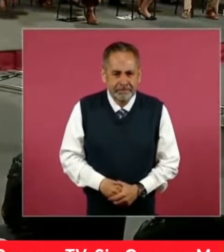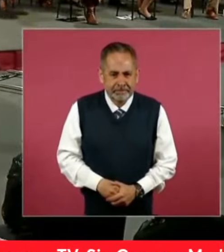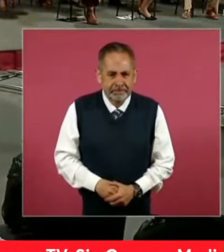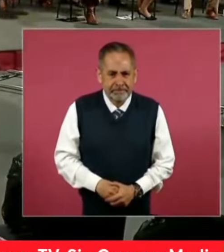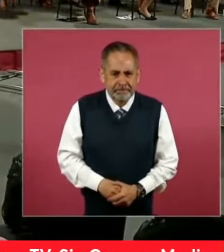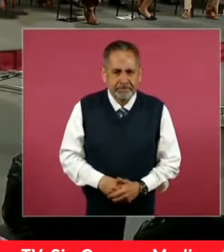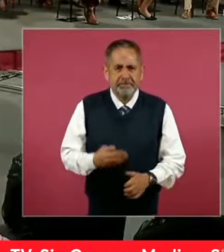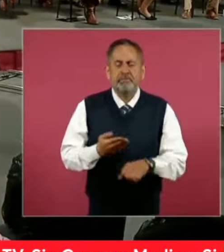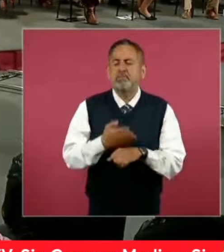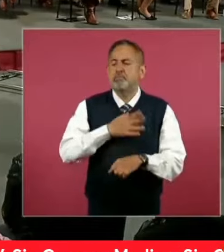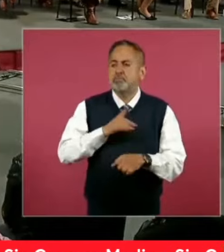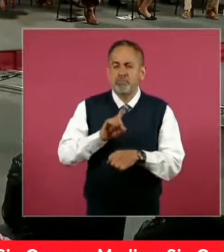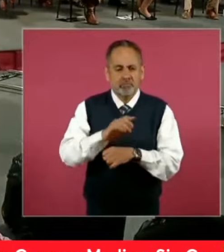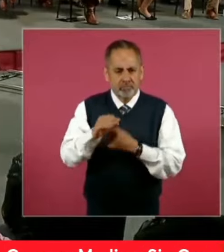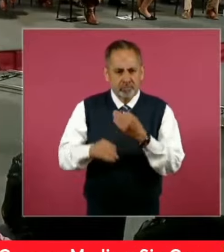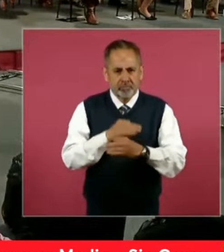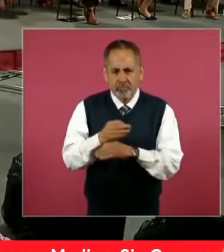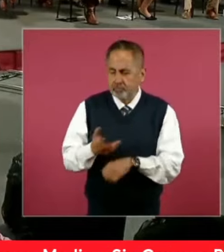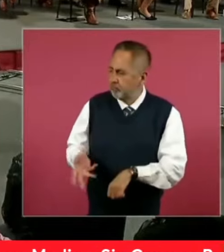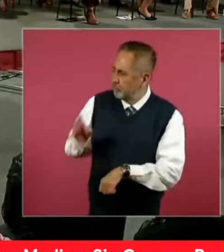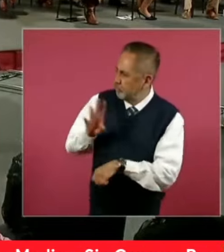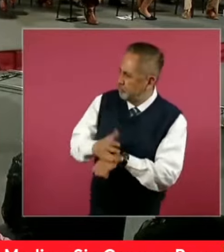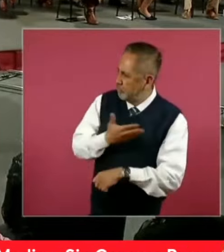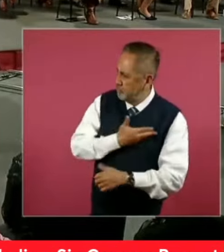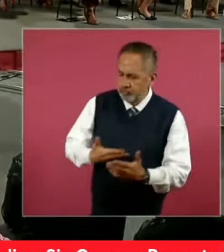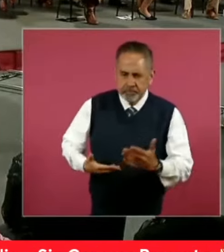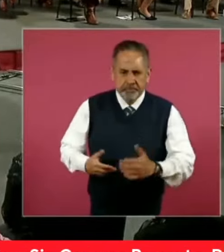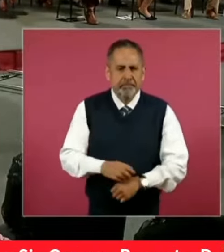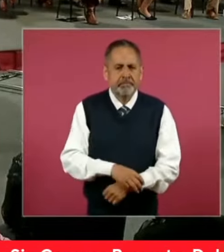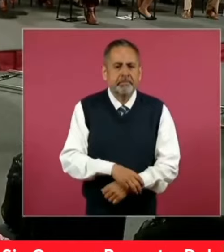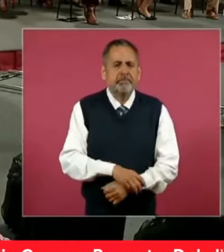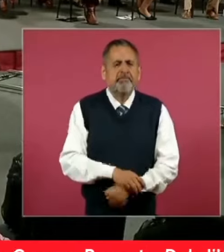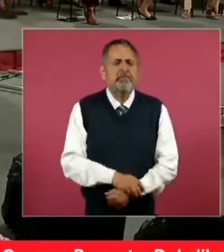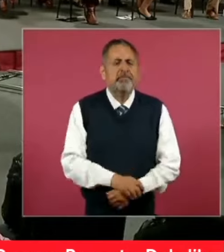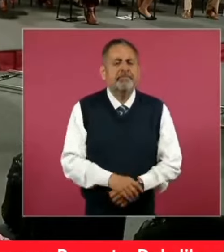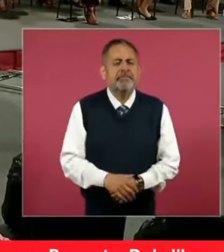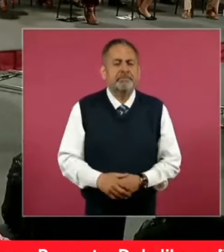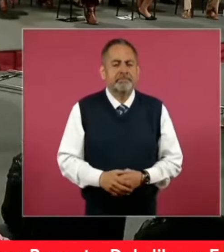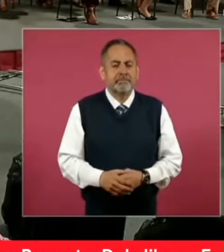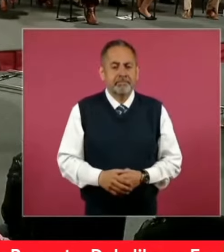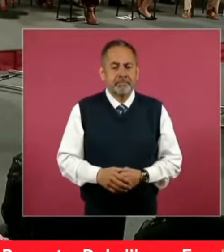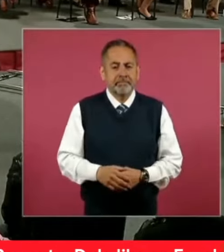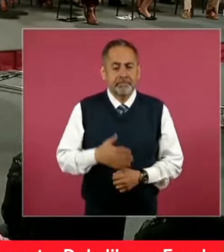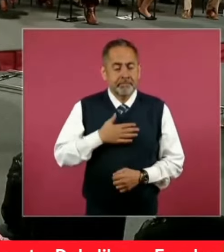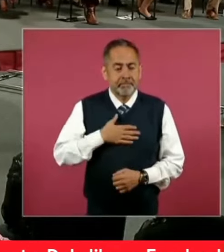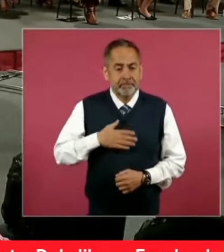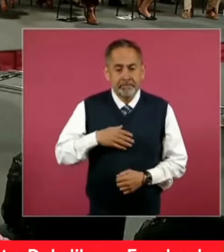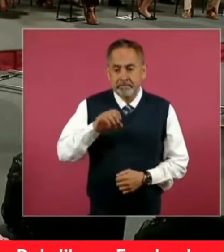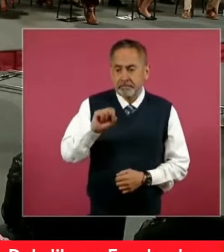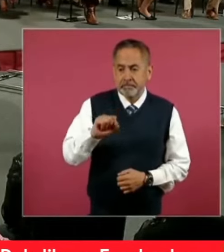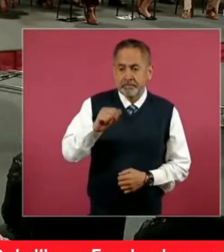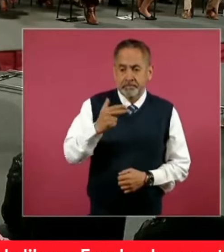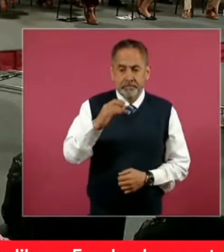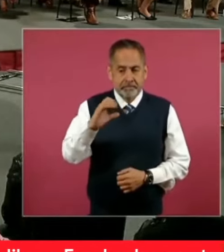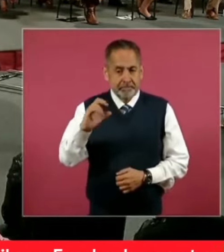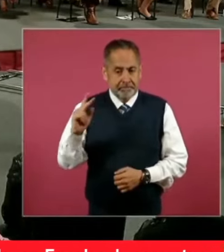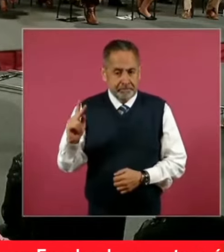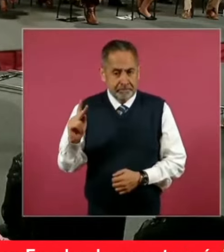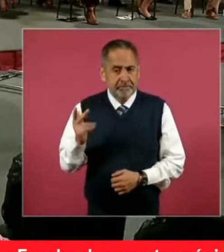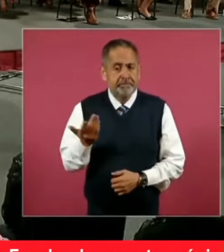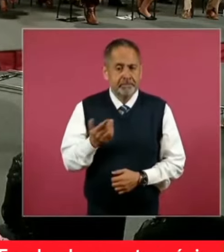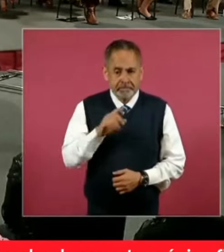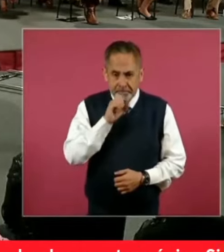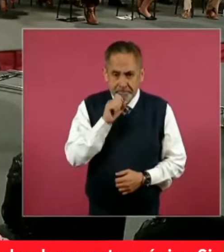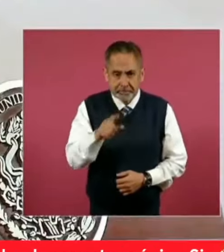Muy buenos días a todos. Con su permiso, señor presidente. Para la Secretaría de Hacienda y Crédito Público, además